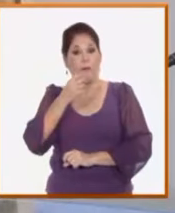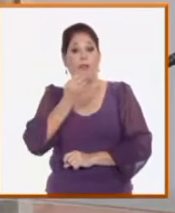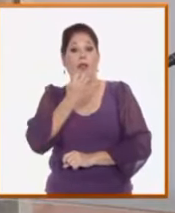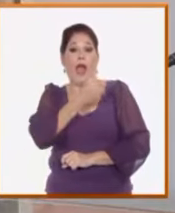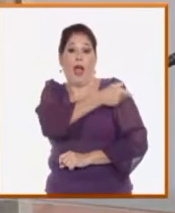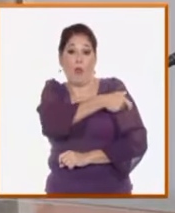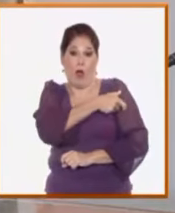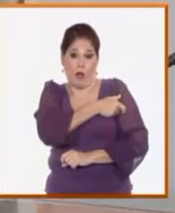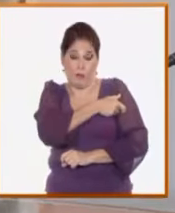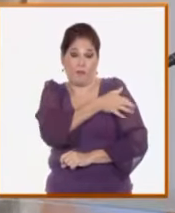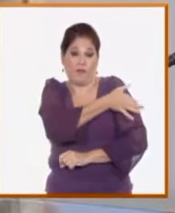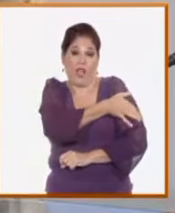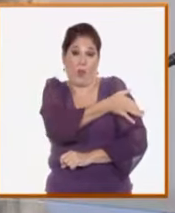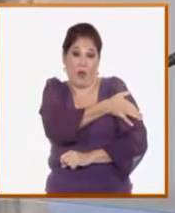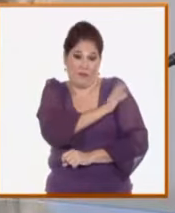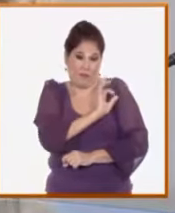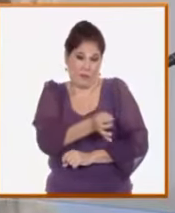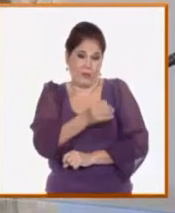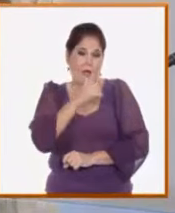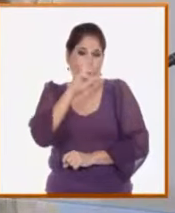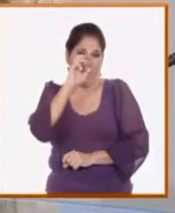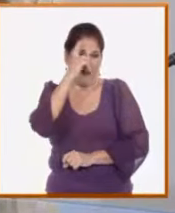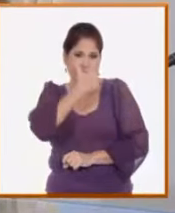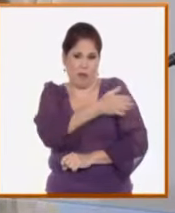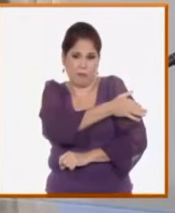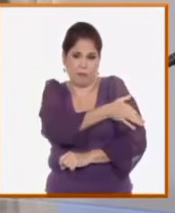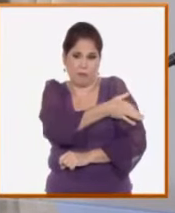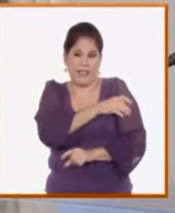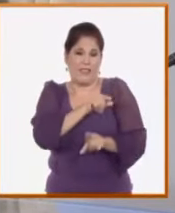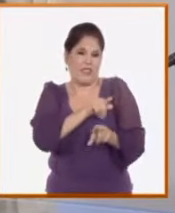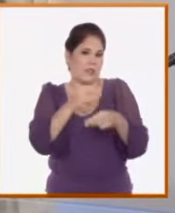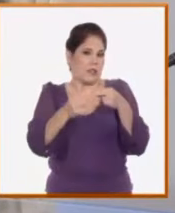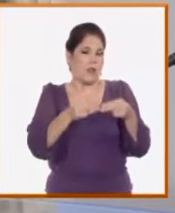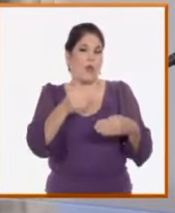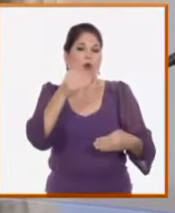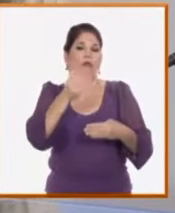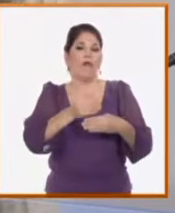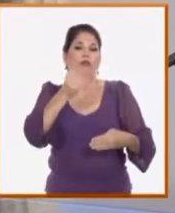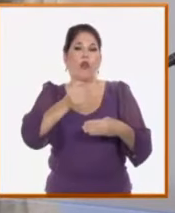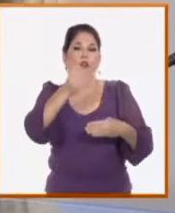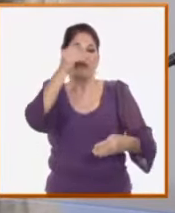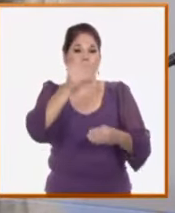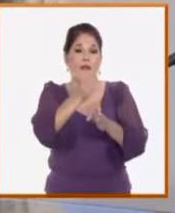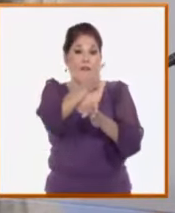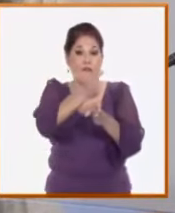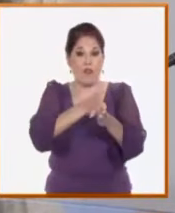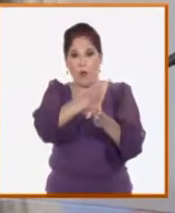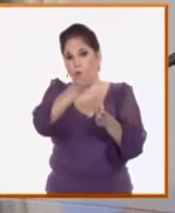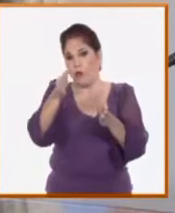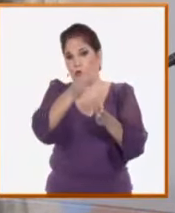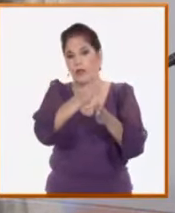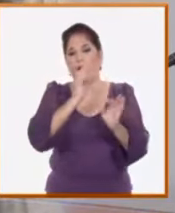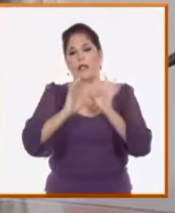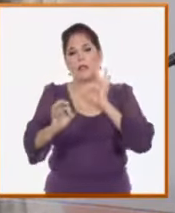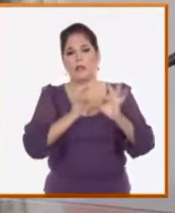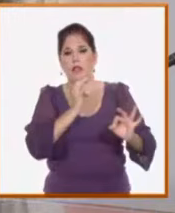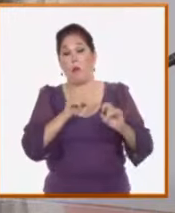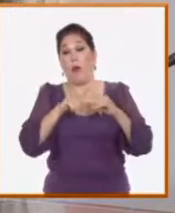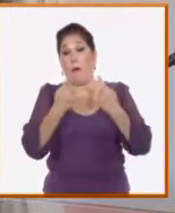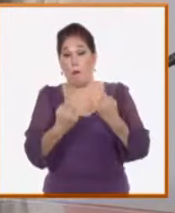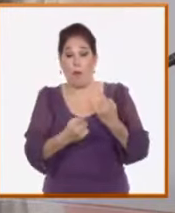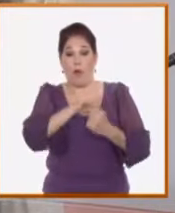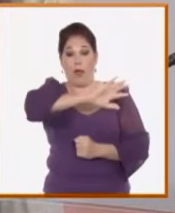se desarrolla eh una operación denominada eh frontera segura dirigida en los fundamental a reforzar las